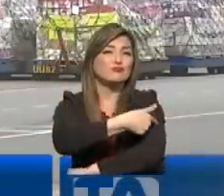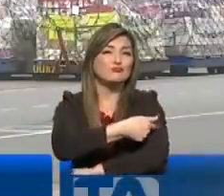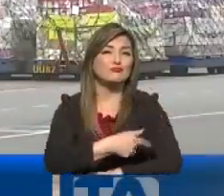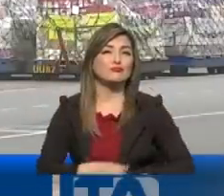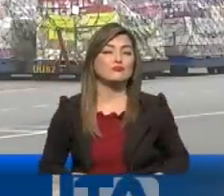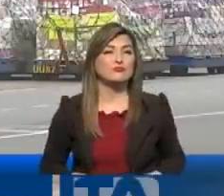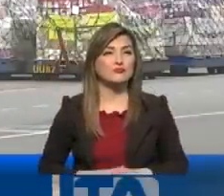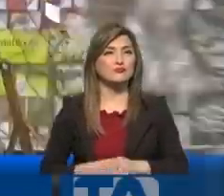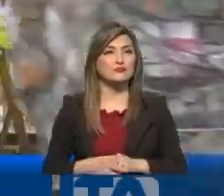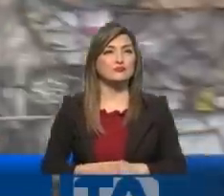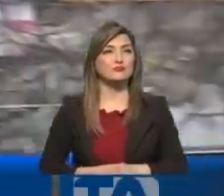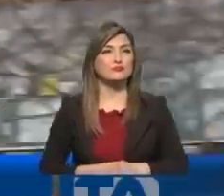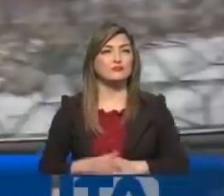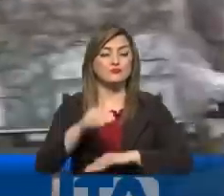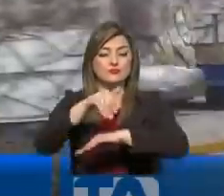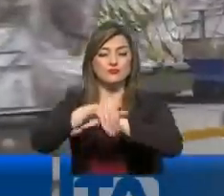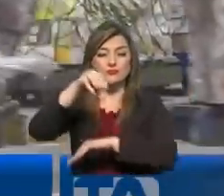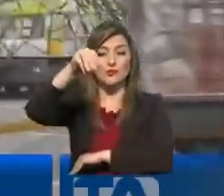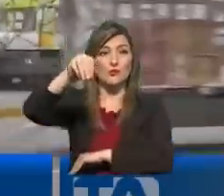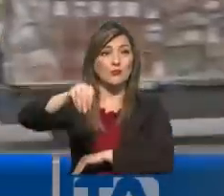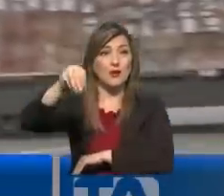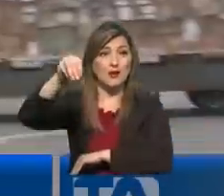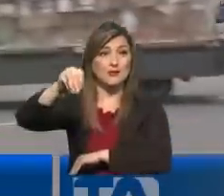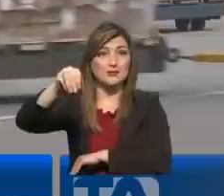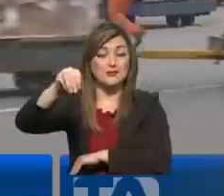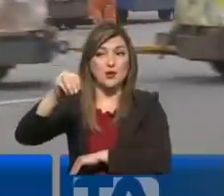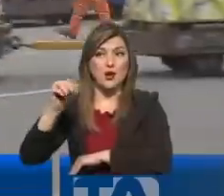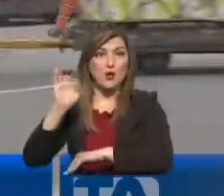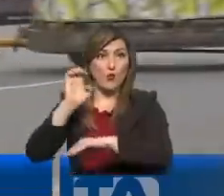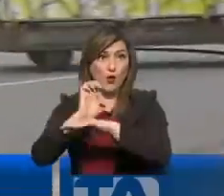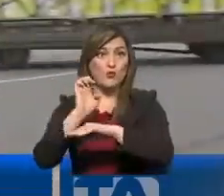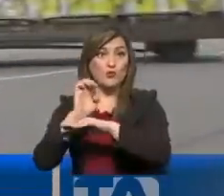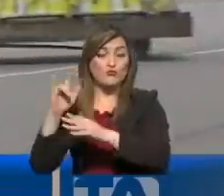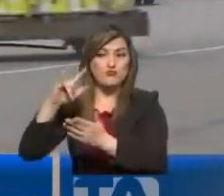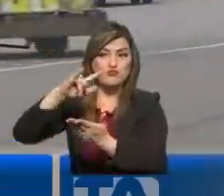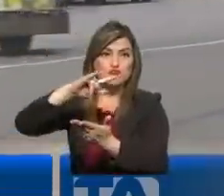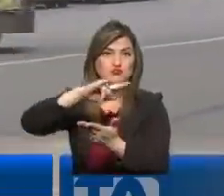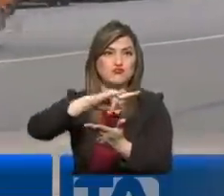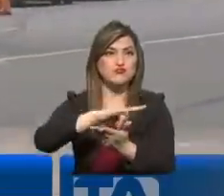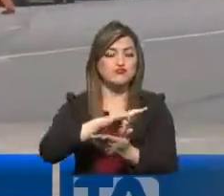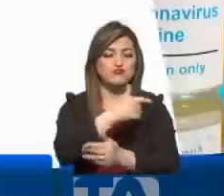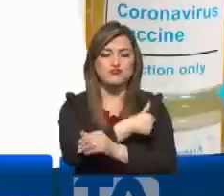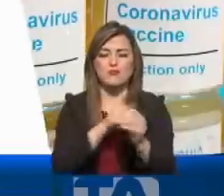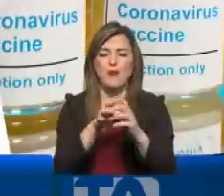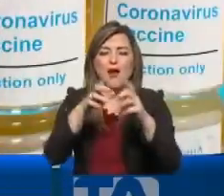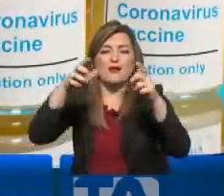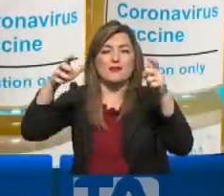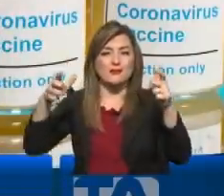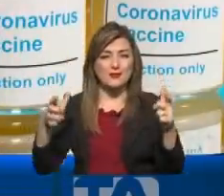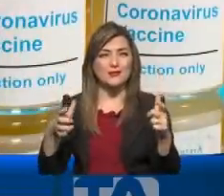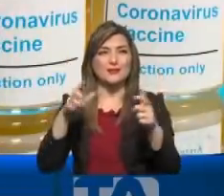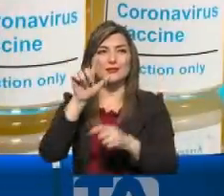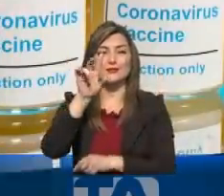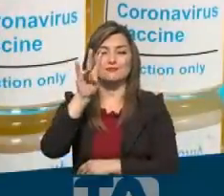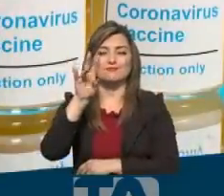La tarde de este martes arribó al país el cargamento más grande de vacunas de la farmacéutica Pfizer. Se trata de un lote